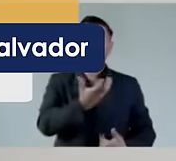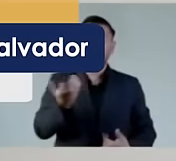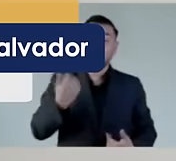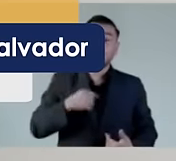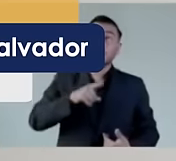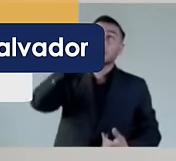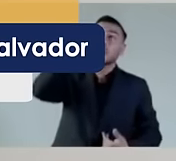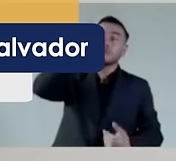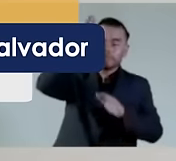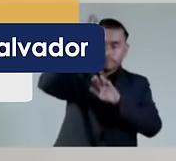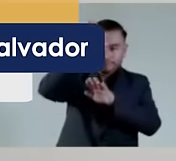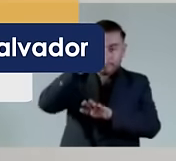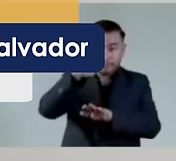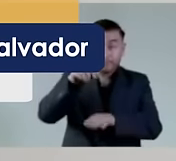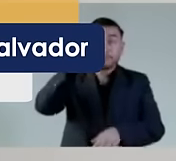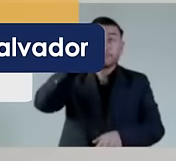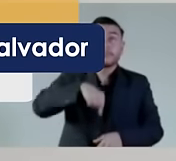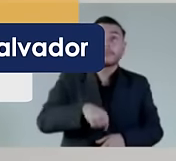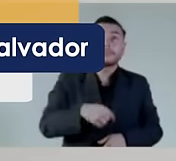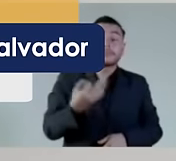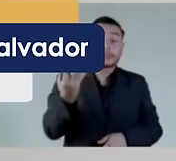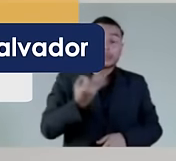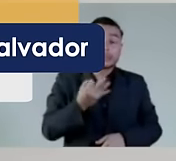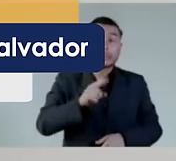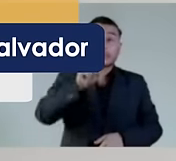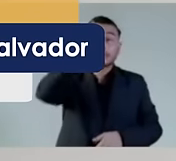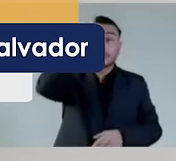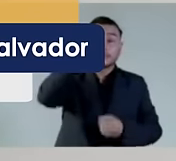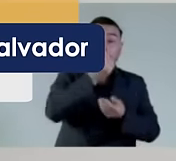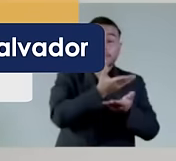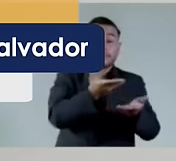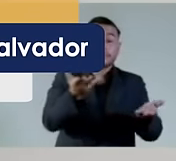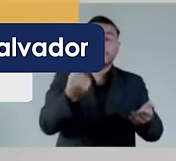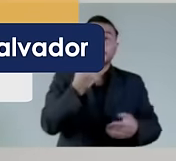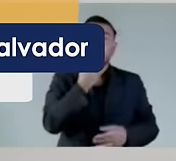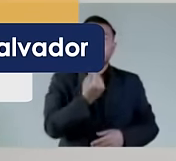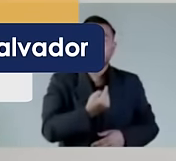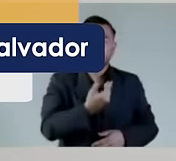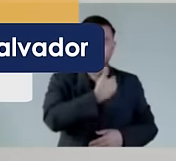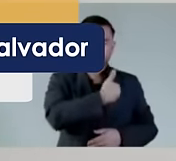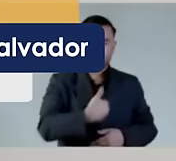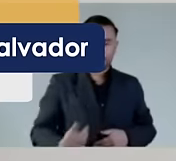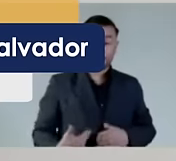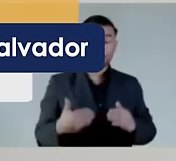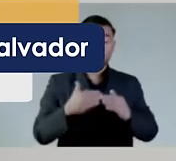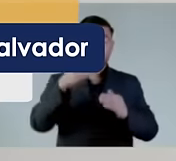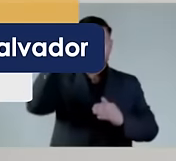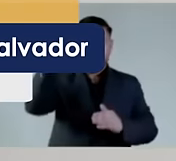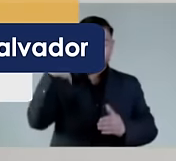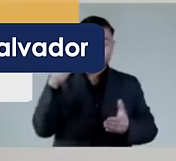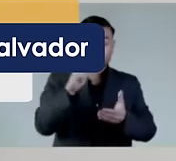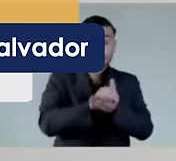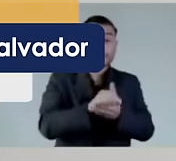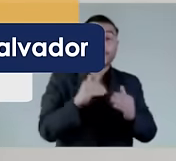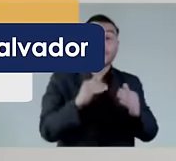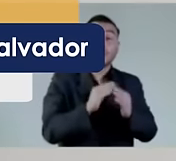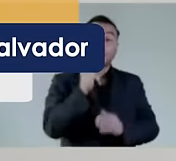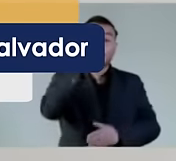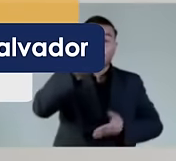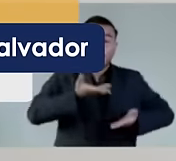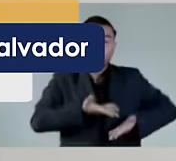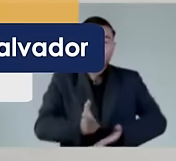espiritual así que hoy pedimos la bendición para el presidente su esposa la bebé que viene en camino